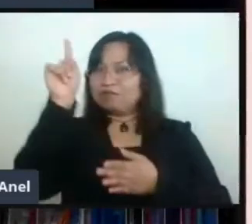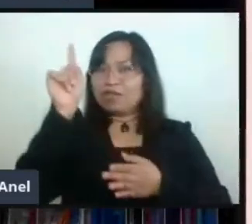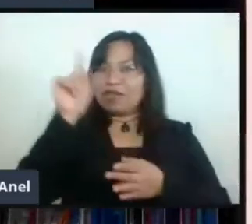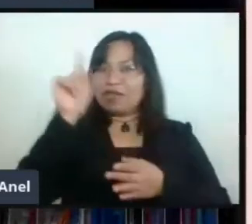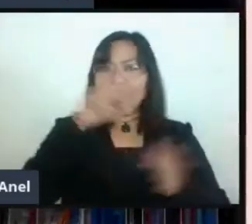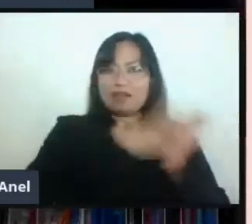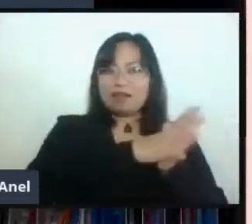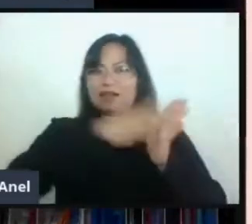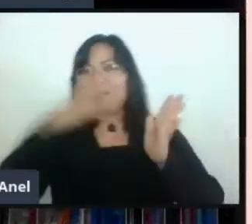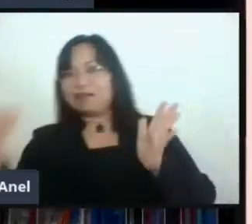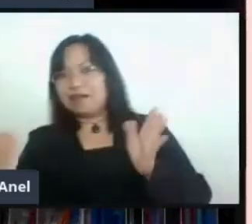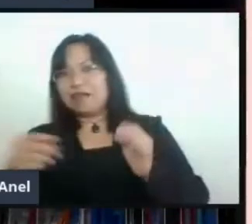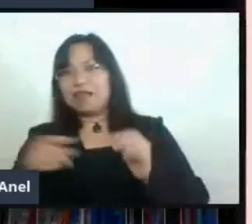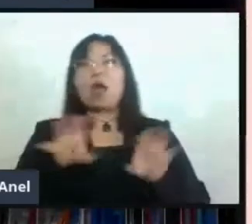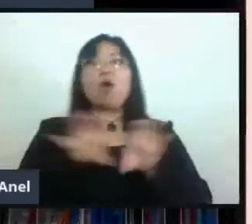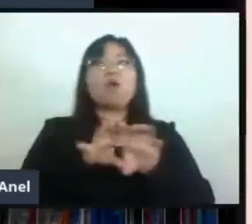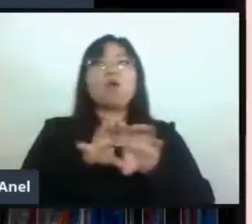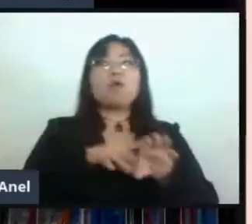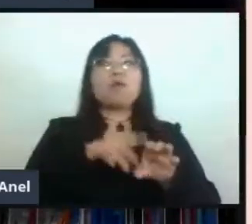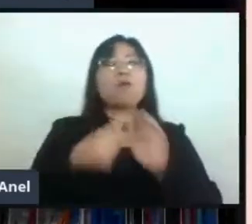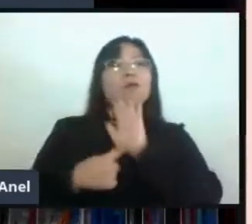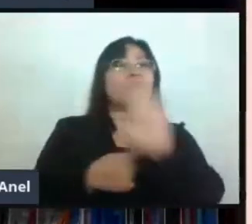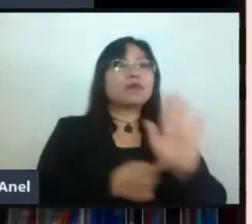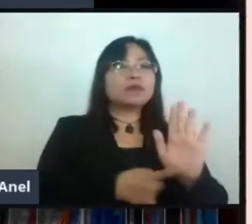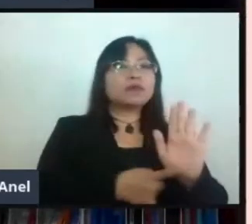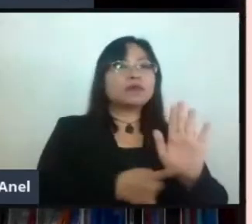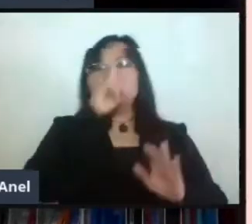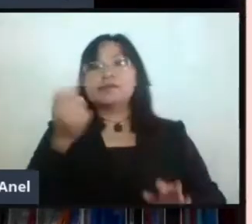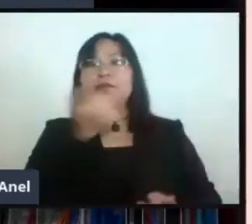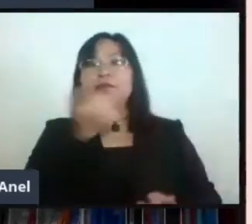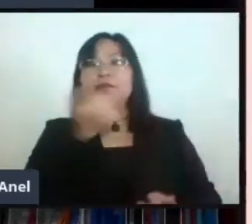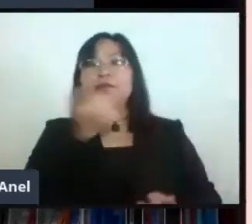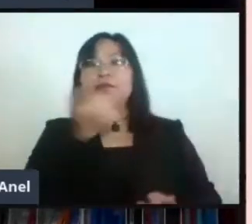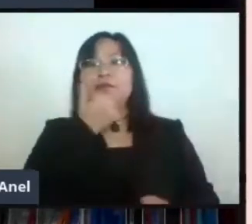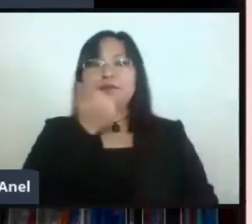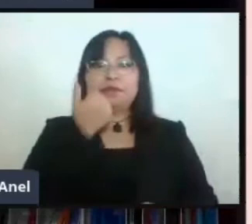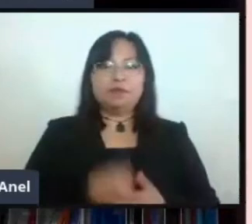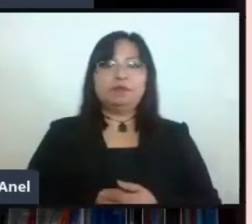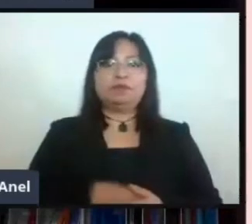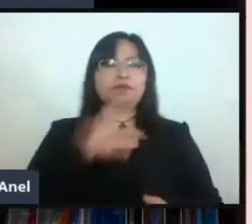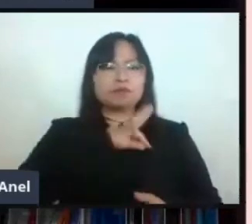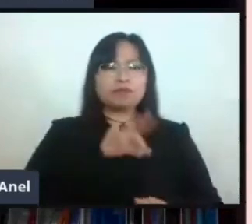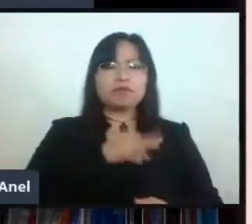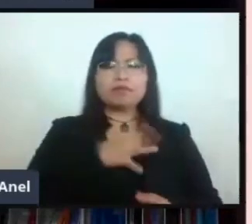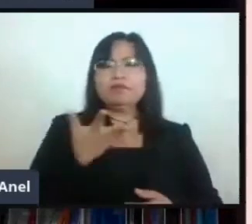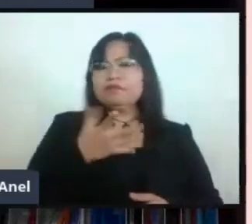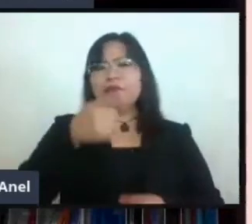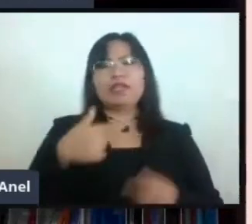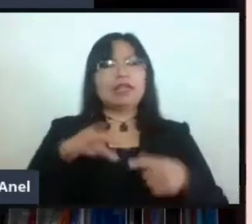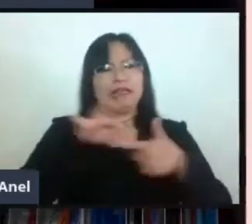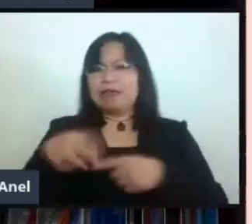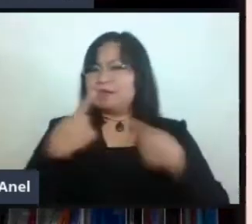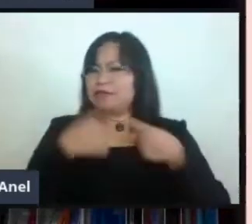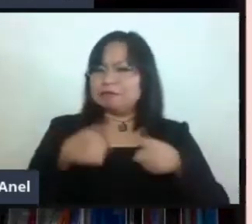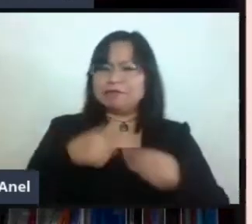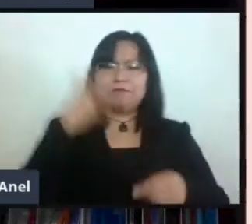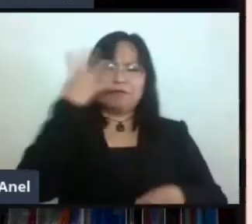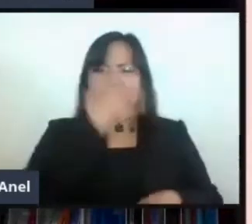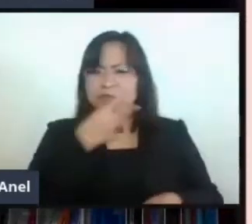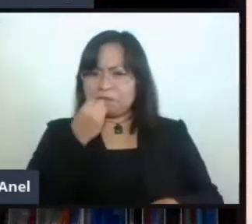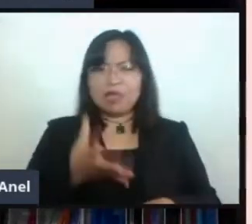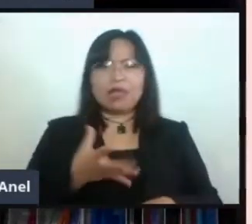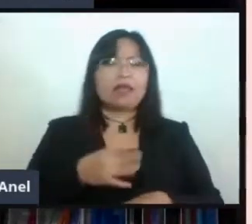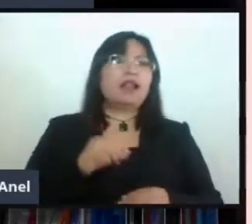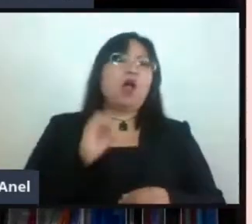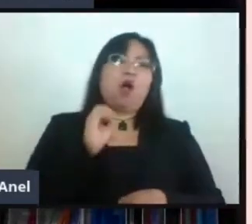visualización. Entonces. Bueno, uno puede crear guías tan padres como quiera. Uno la puede enviar